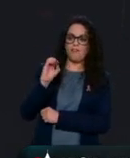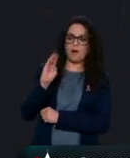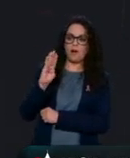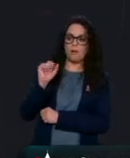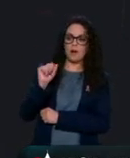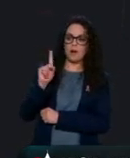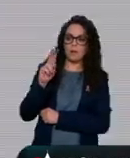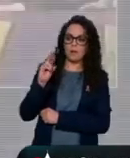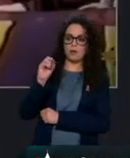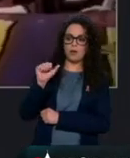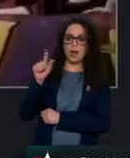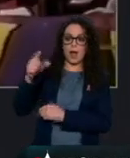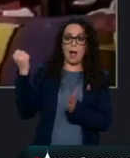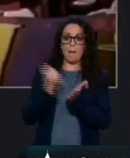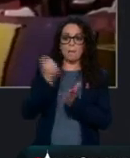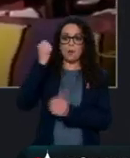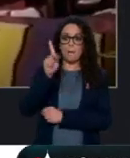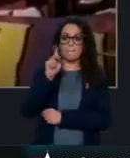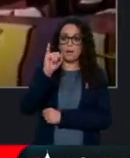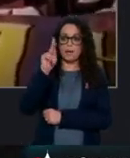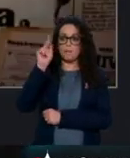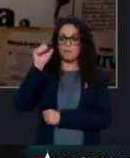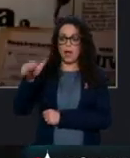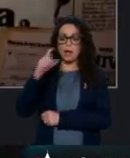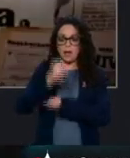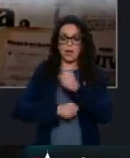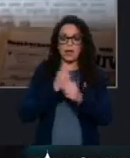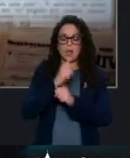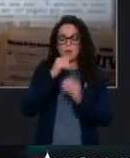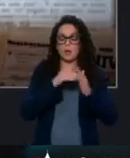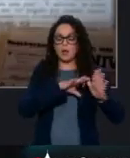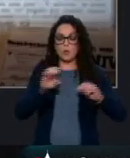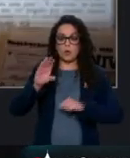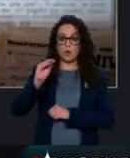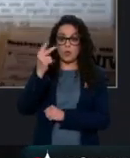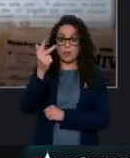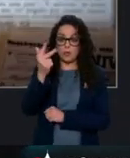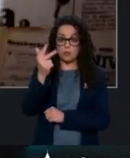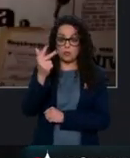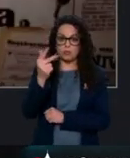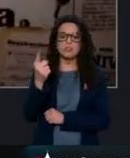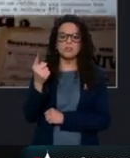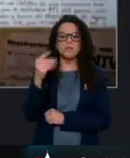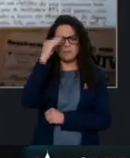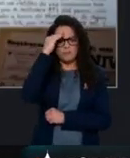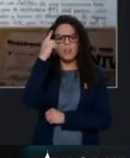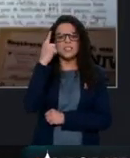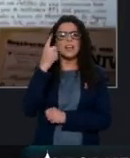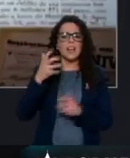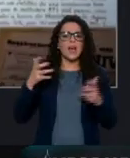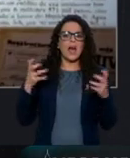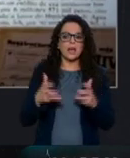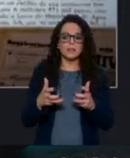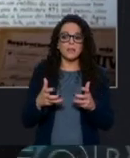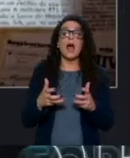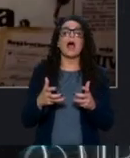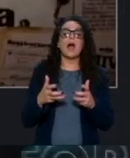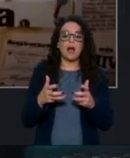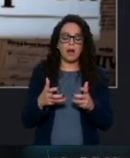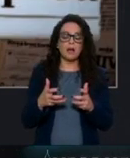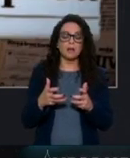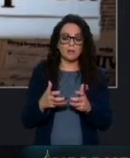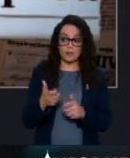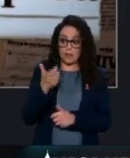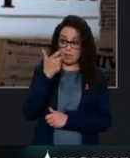que fue aprobado por el PRI y el PAN en 1998 y que básicamente buscaba convertir pues